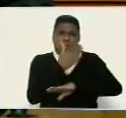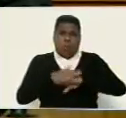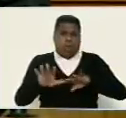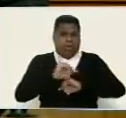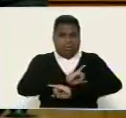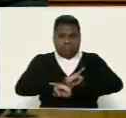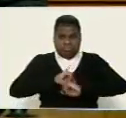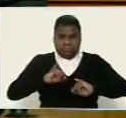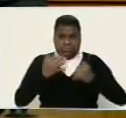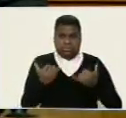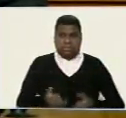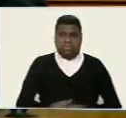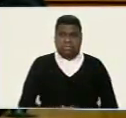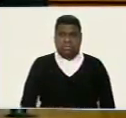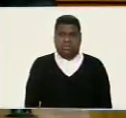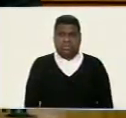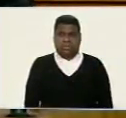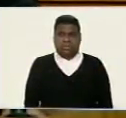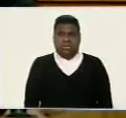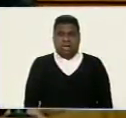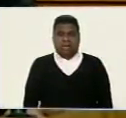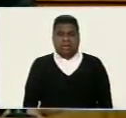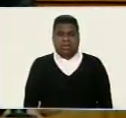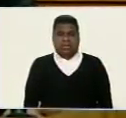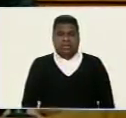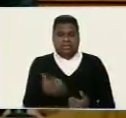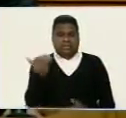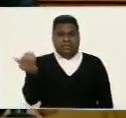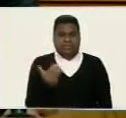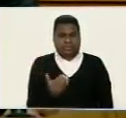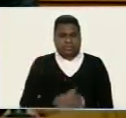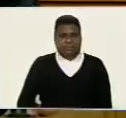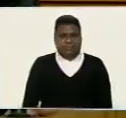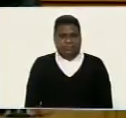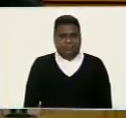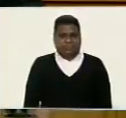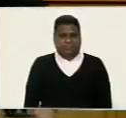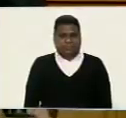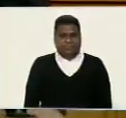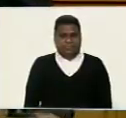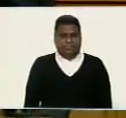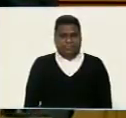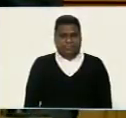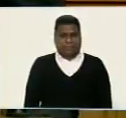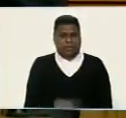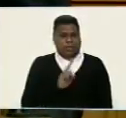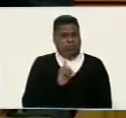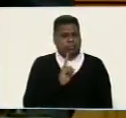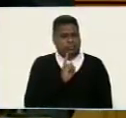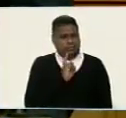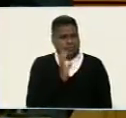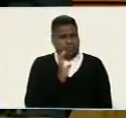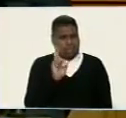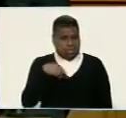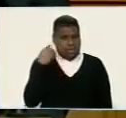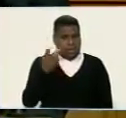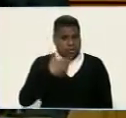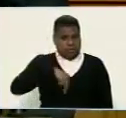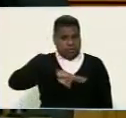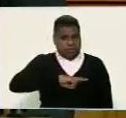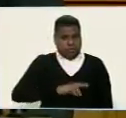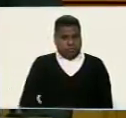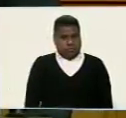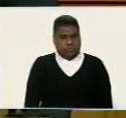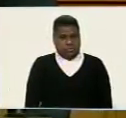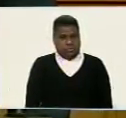eso. No dejemos eso a un lado, pues. No dejemos eso a un lado y luego nosotros